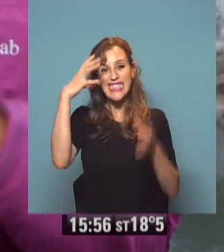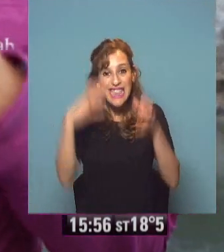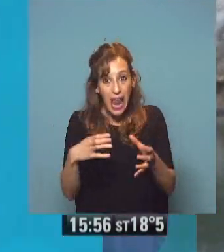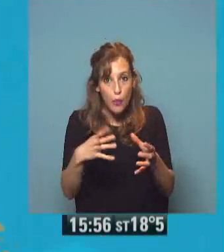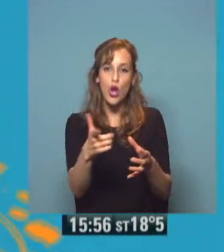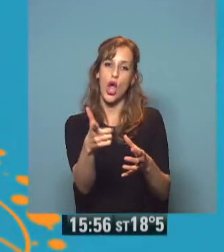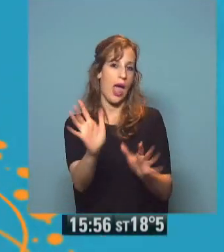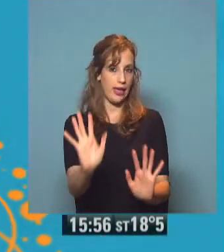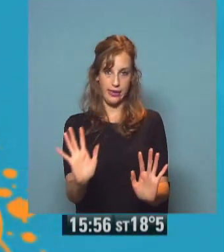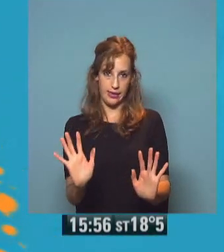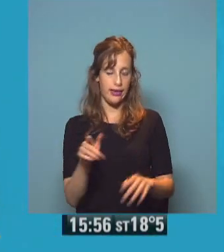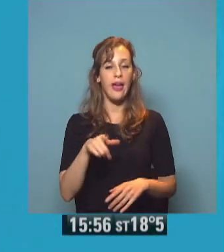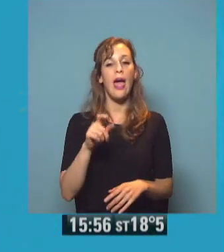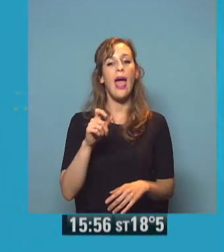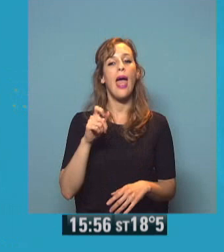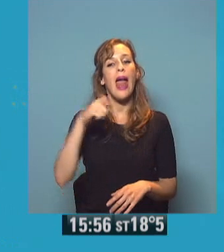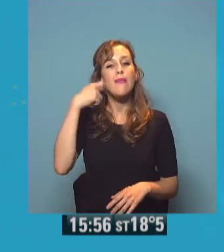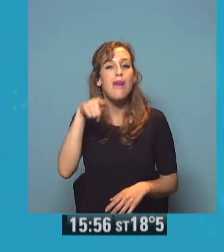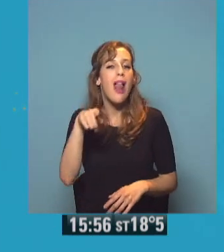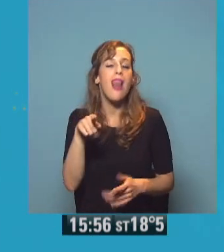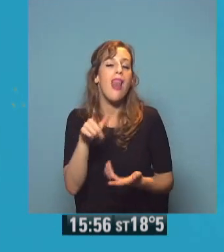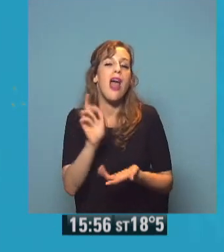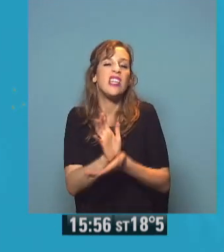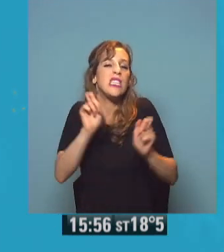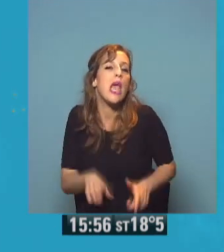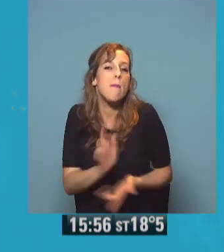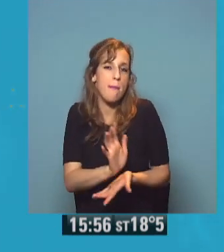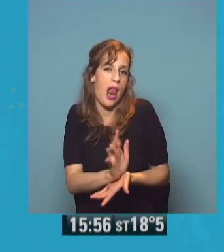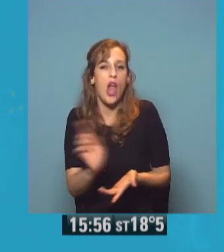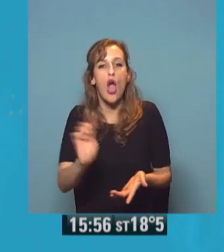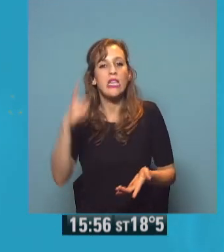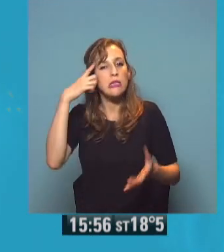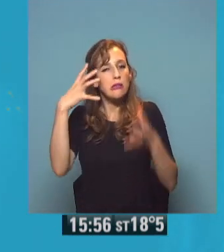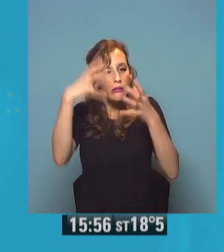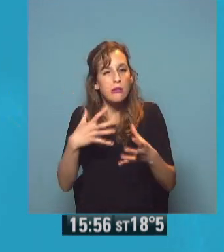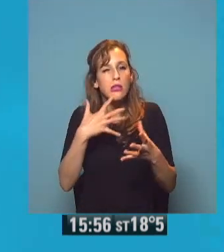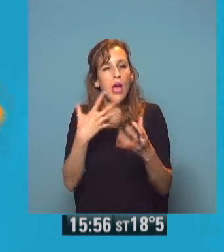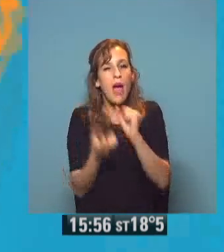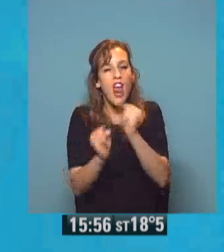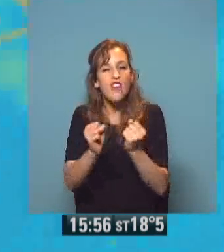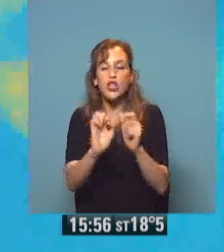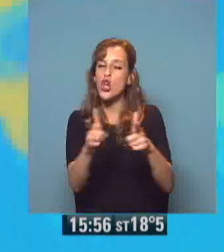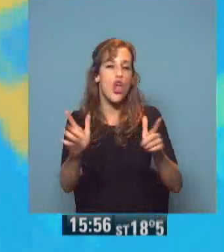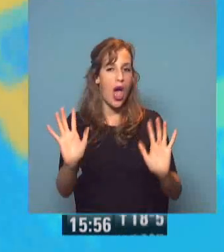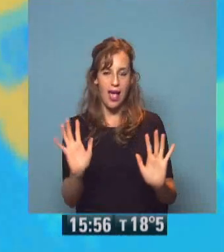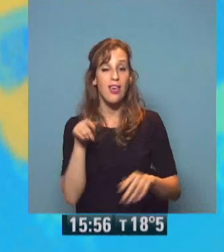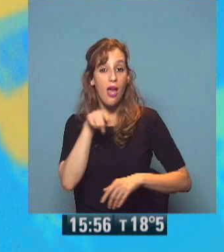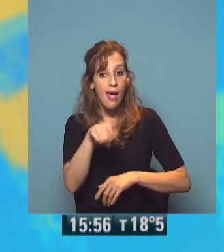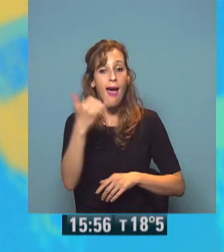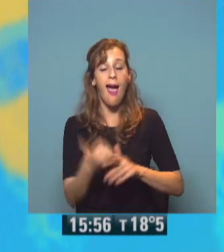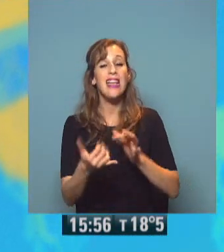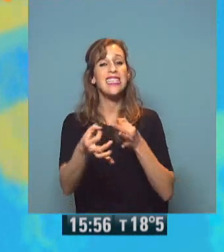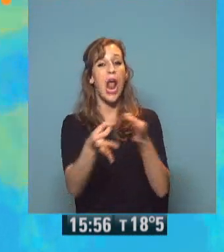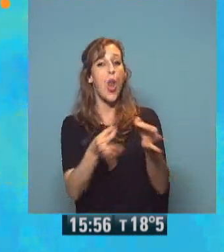son, las medusas son animales más primitivos, más simples que nosotros y no tienen un sistema nervioso. Sino que tienen, son un conjunto de células que tienen